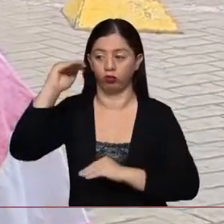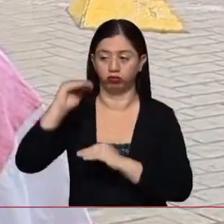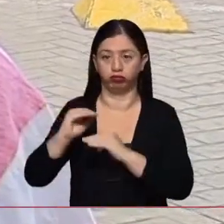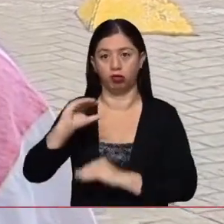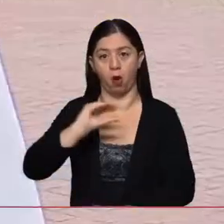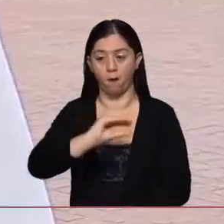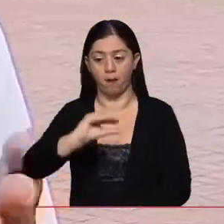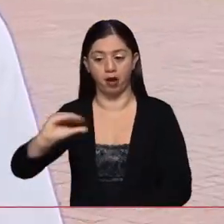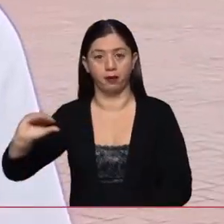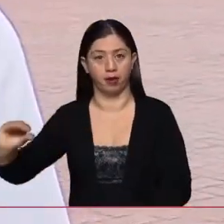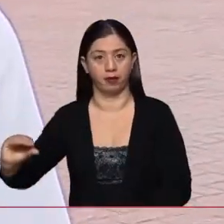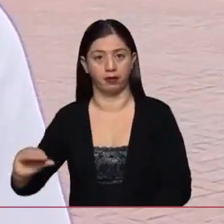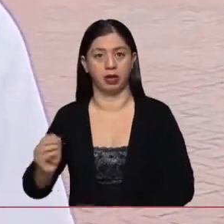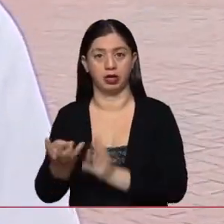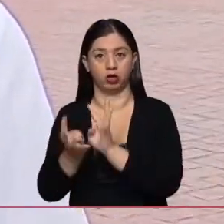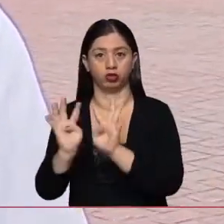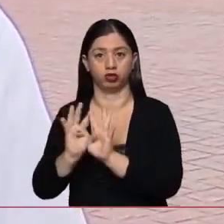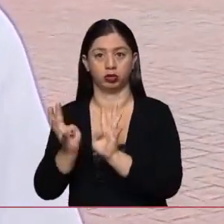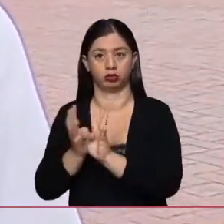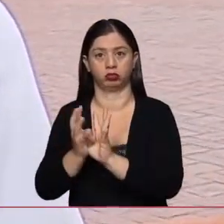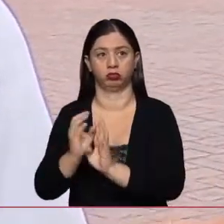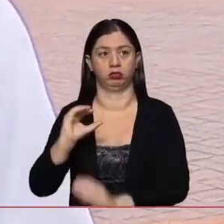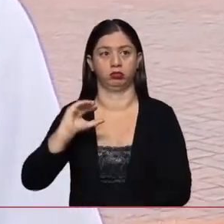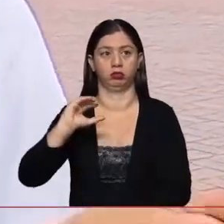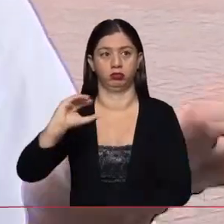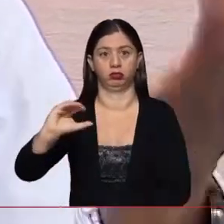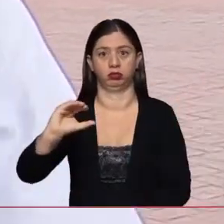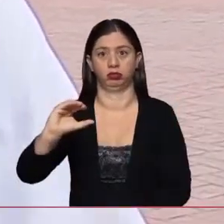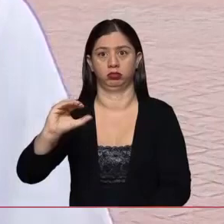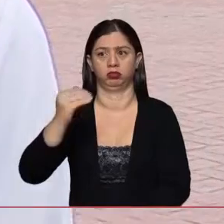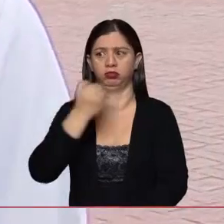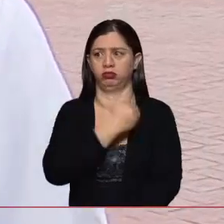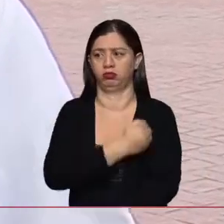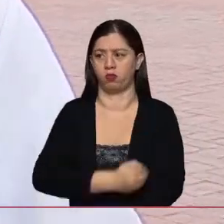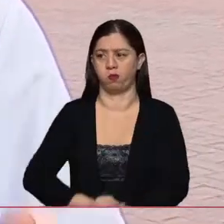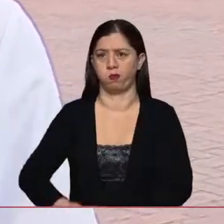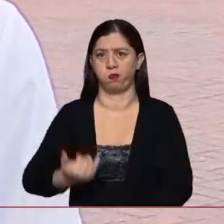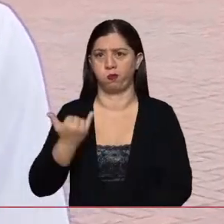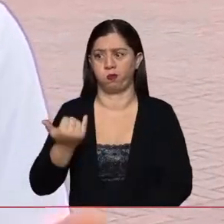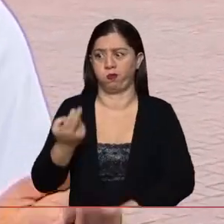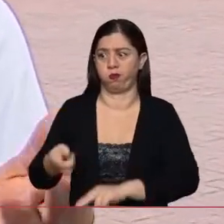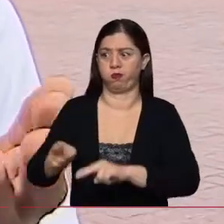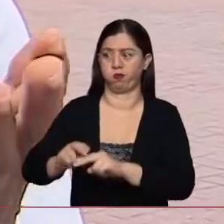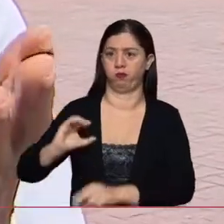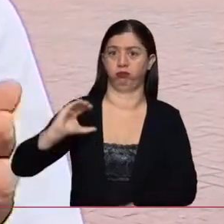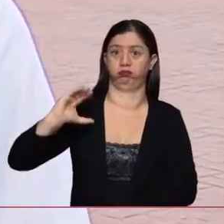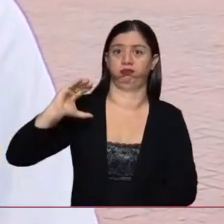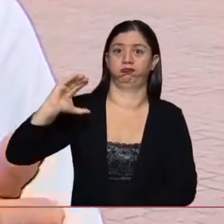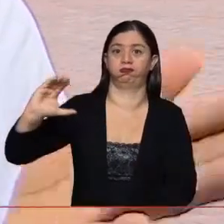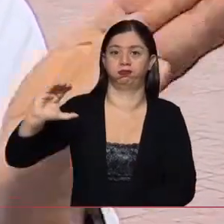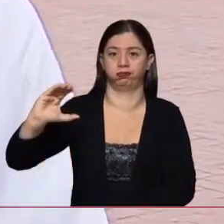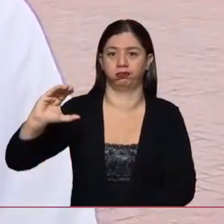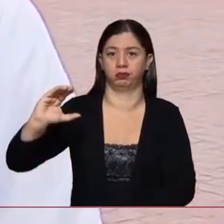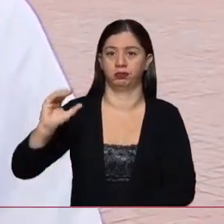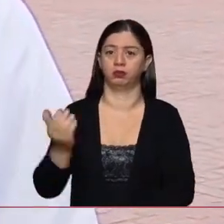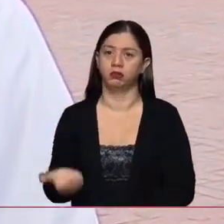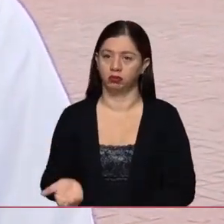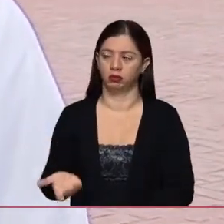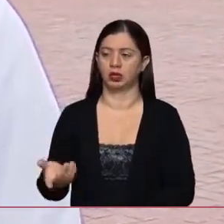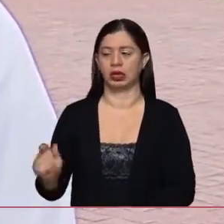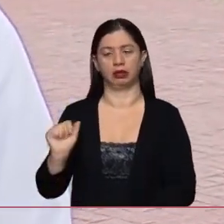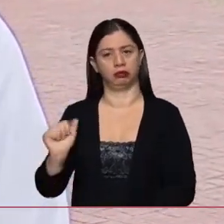los senadores. Ya que ellos pues ganan un salario realmente un poco alto, deberían de ser